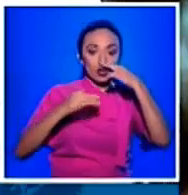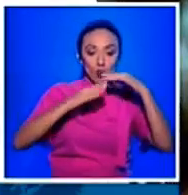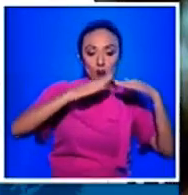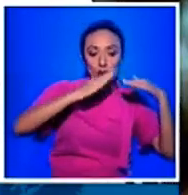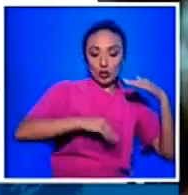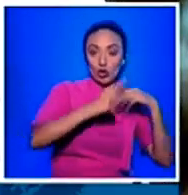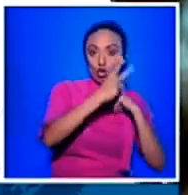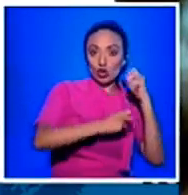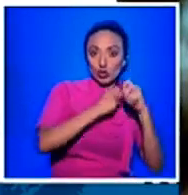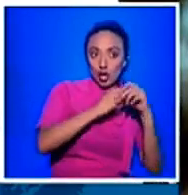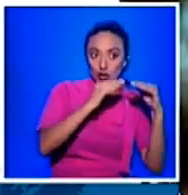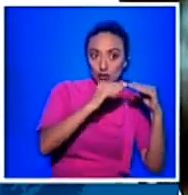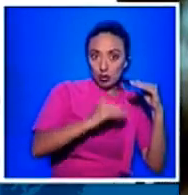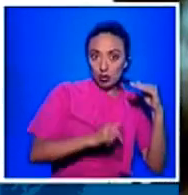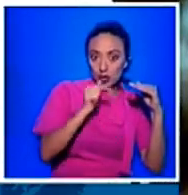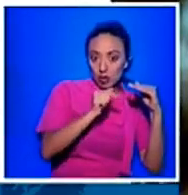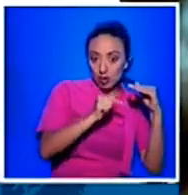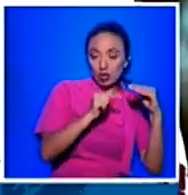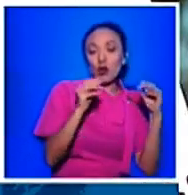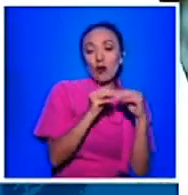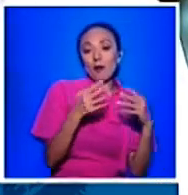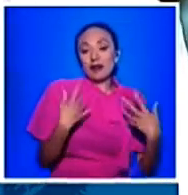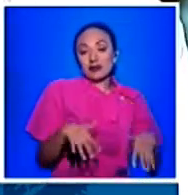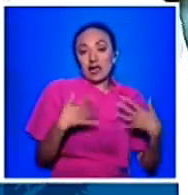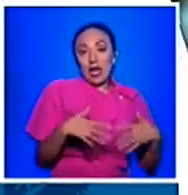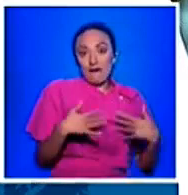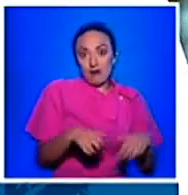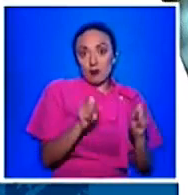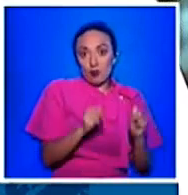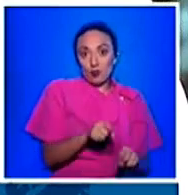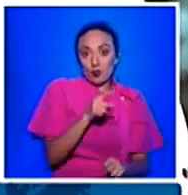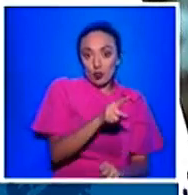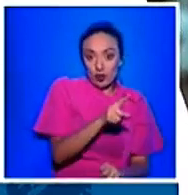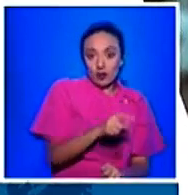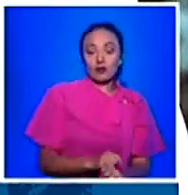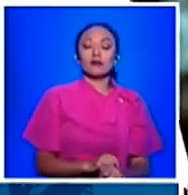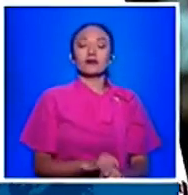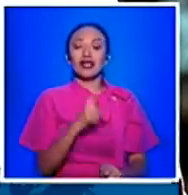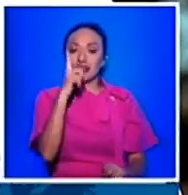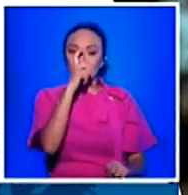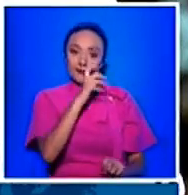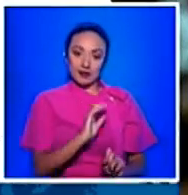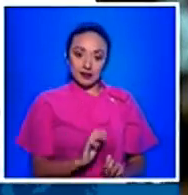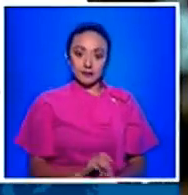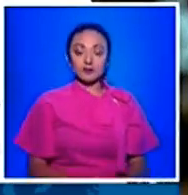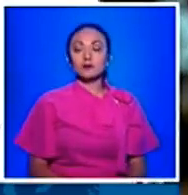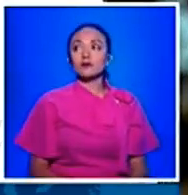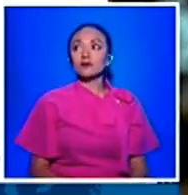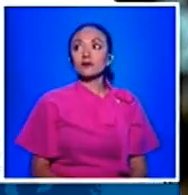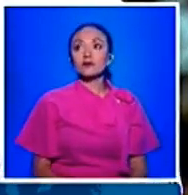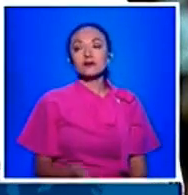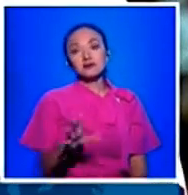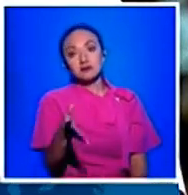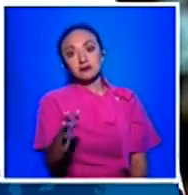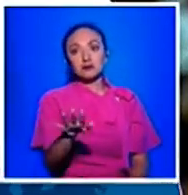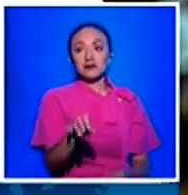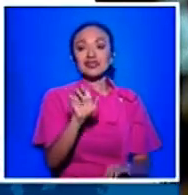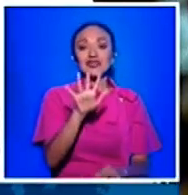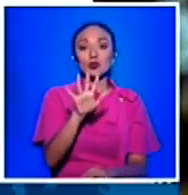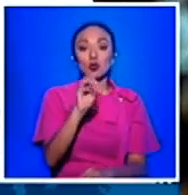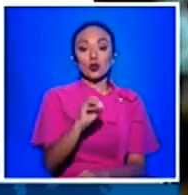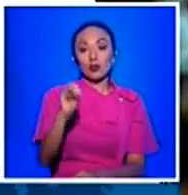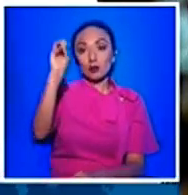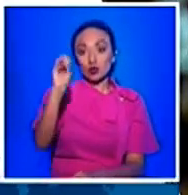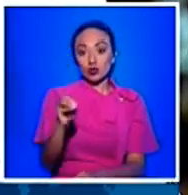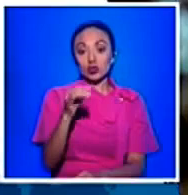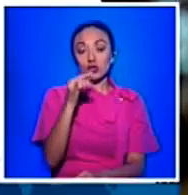menores de 2 años, suelen ser los que más riesgo tienen de complicarse. Se estima que más o menos el 50% de